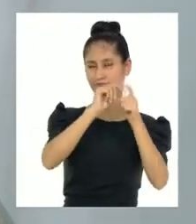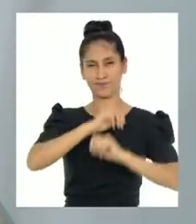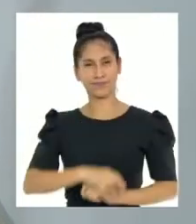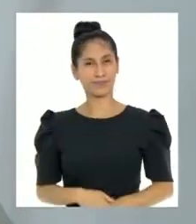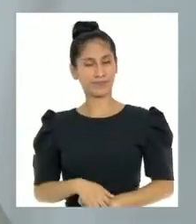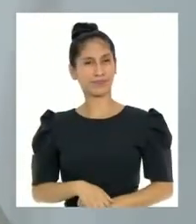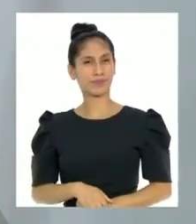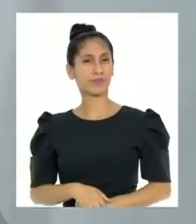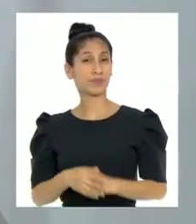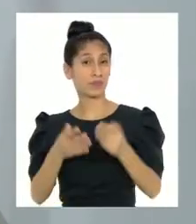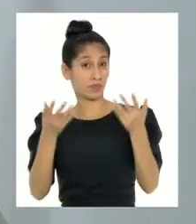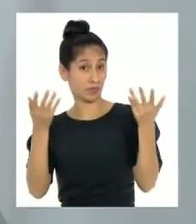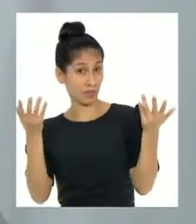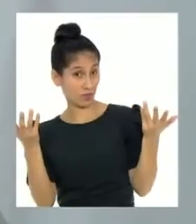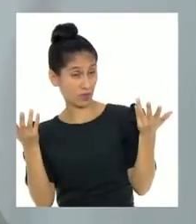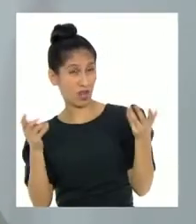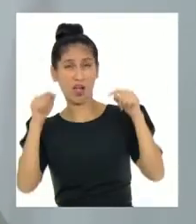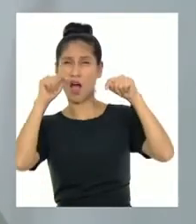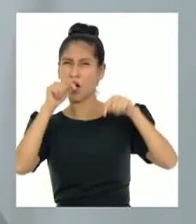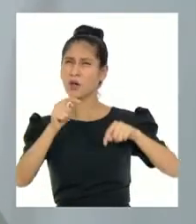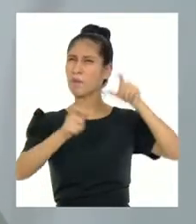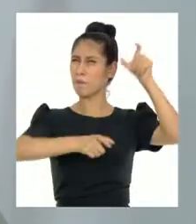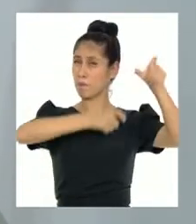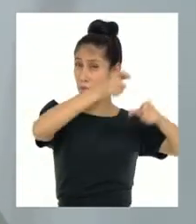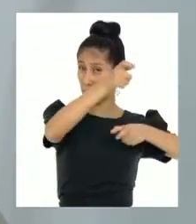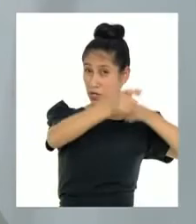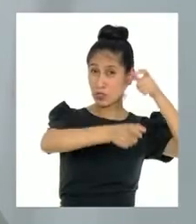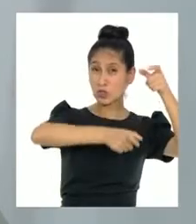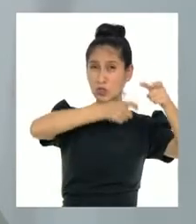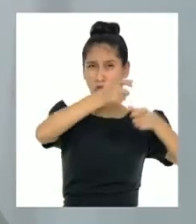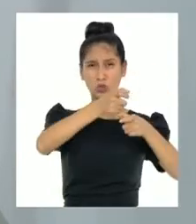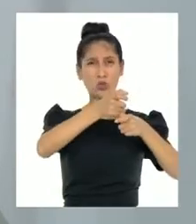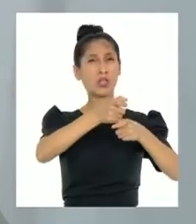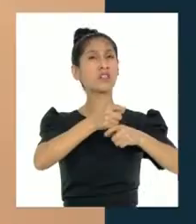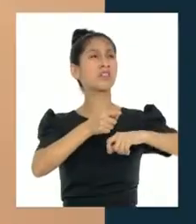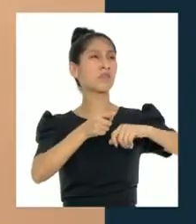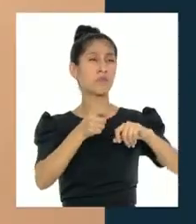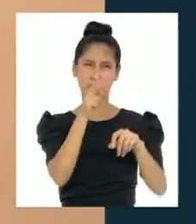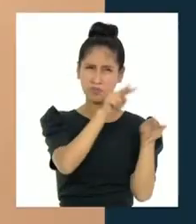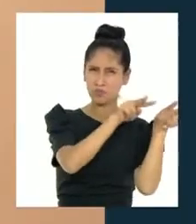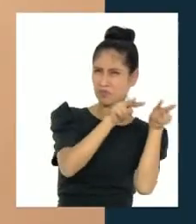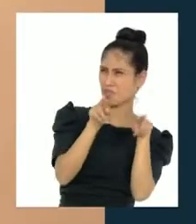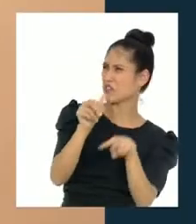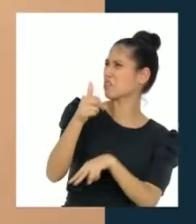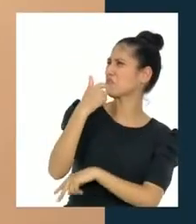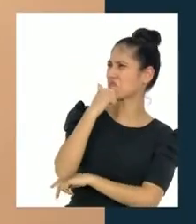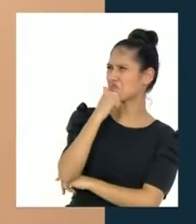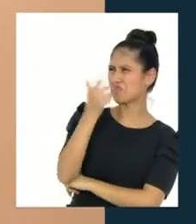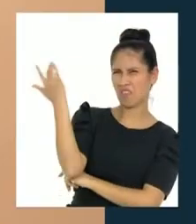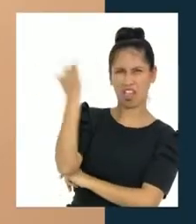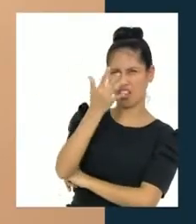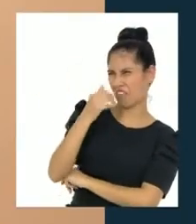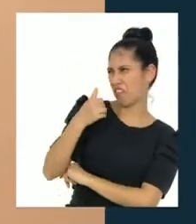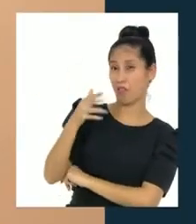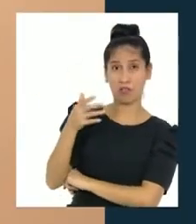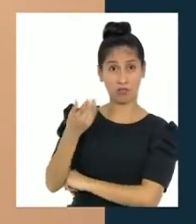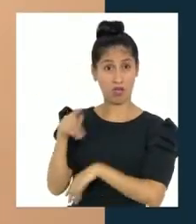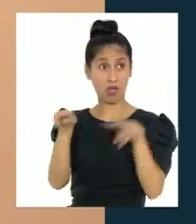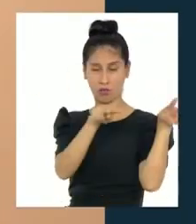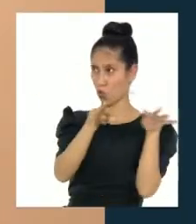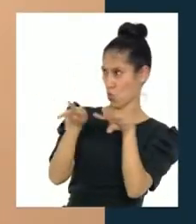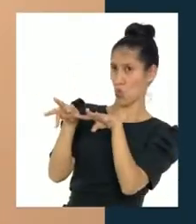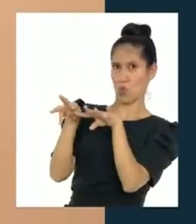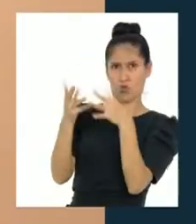¿Qué tan conscientes son las personas del impacto del racismo? No somos totalmente conscientes del impacto